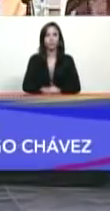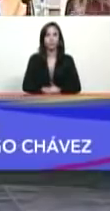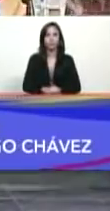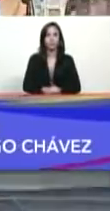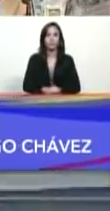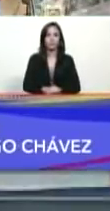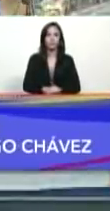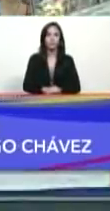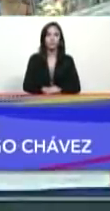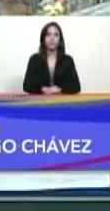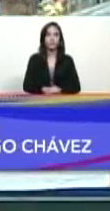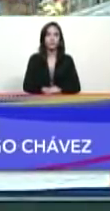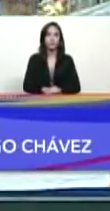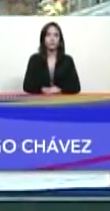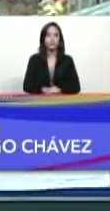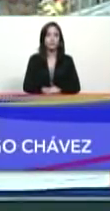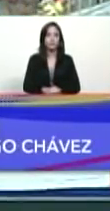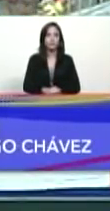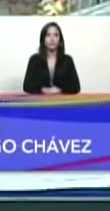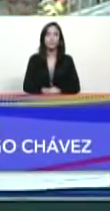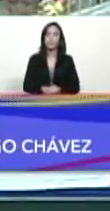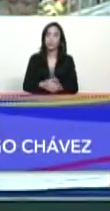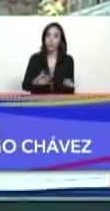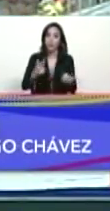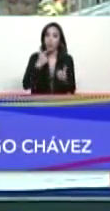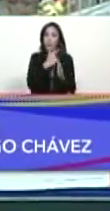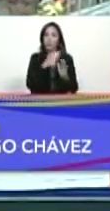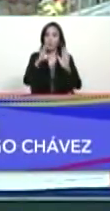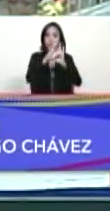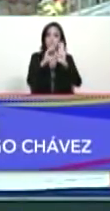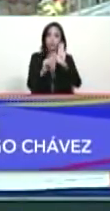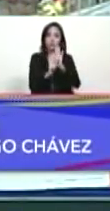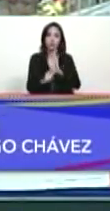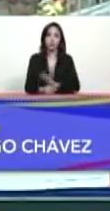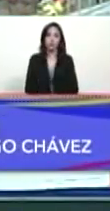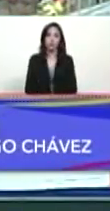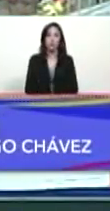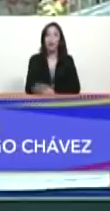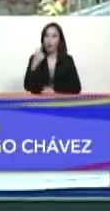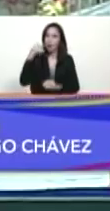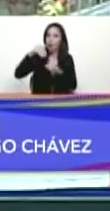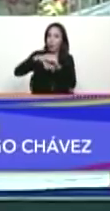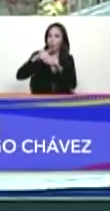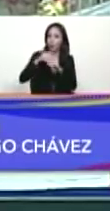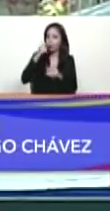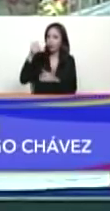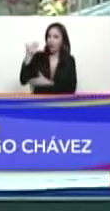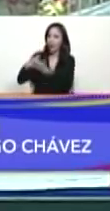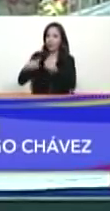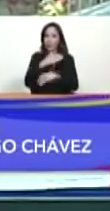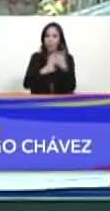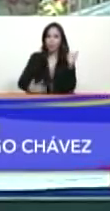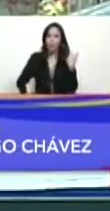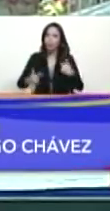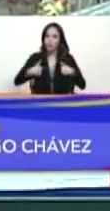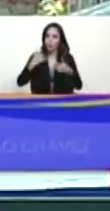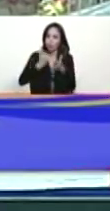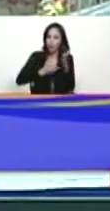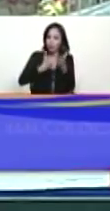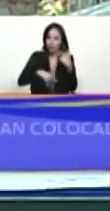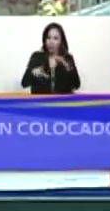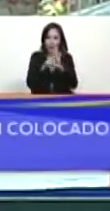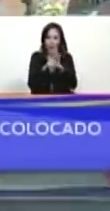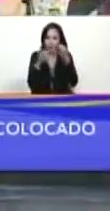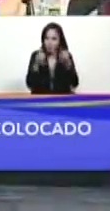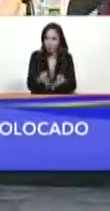Y ahora, como mandata la Constitución, hubo elecciones presidenciales. Yo me inscribí legalmente con